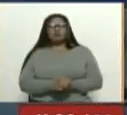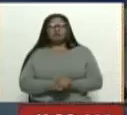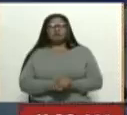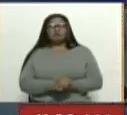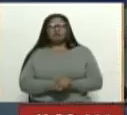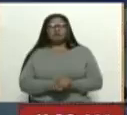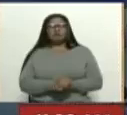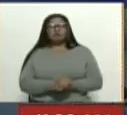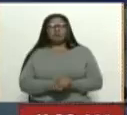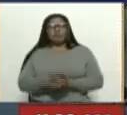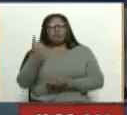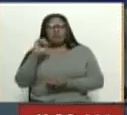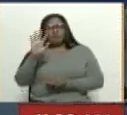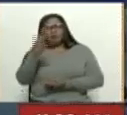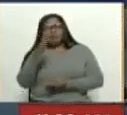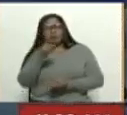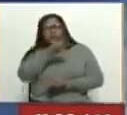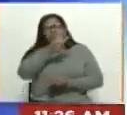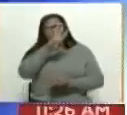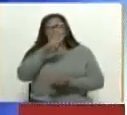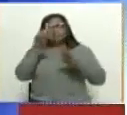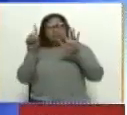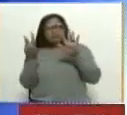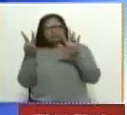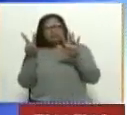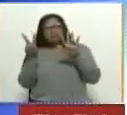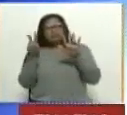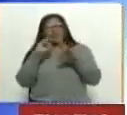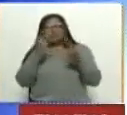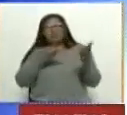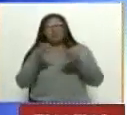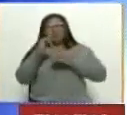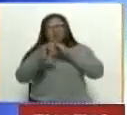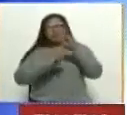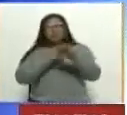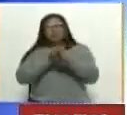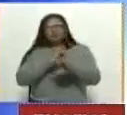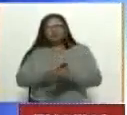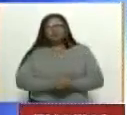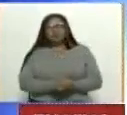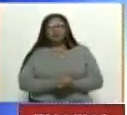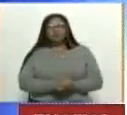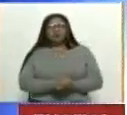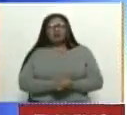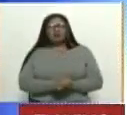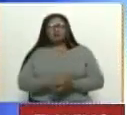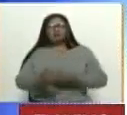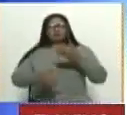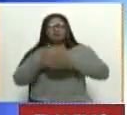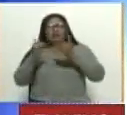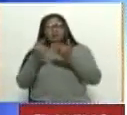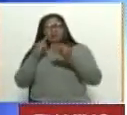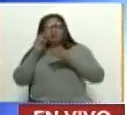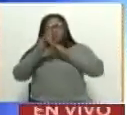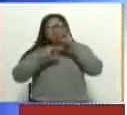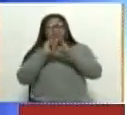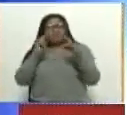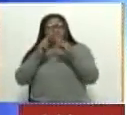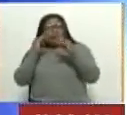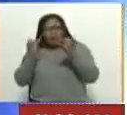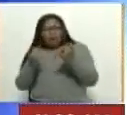tenemos tenemos en este momento 147 invitados internacionales más los compañeros y compañeras nacionales que se encuentran